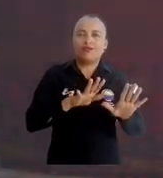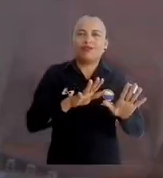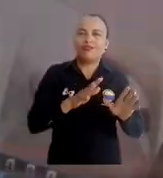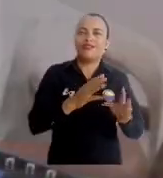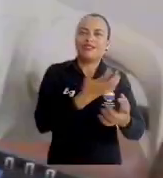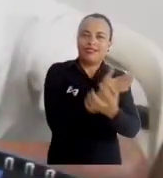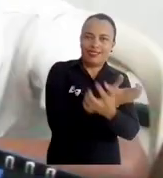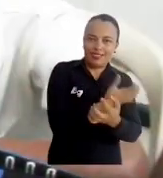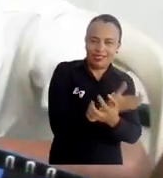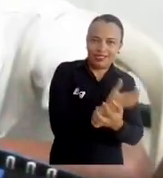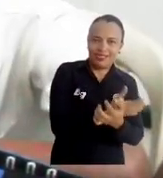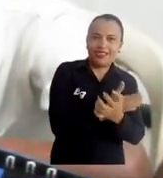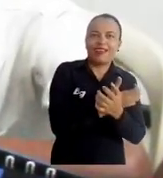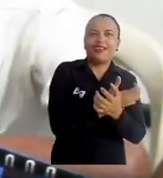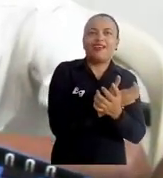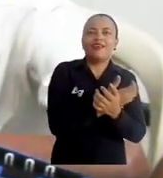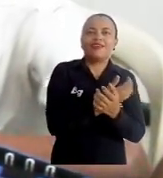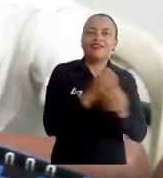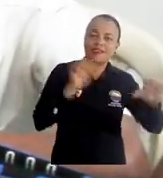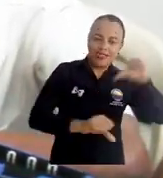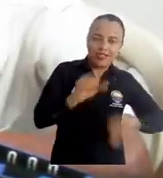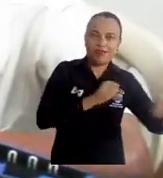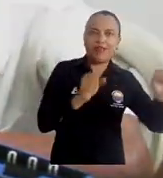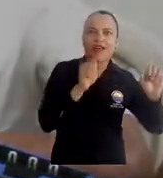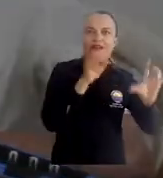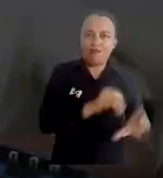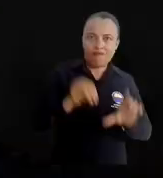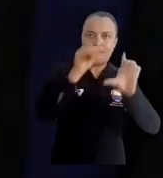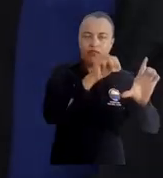y doctor en Ciencias de la Educación.